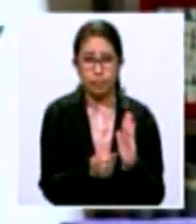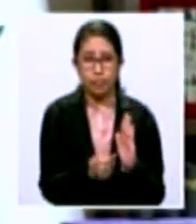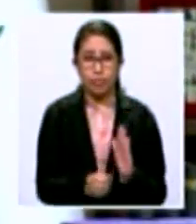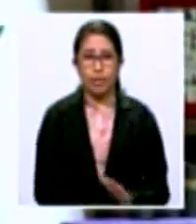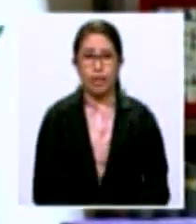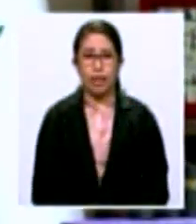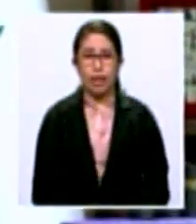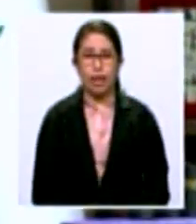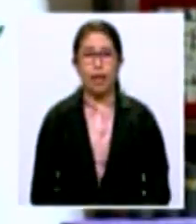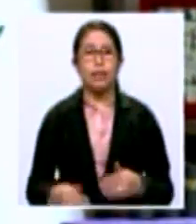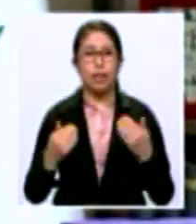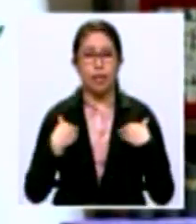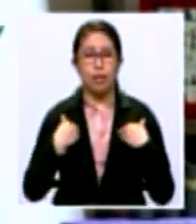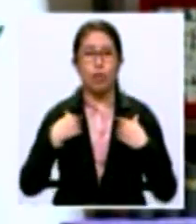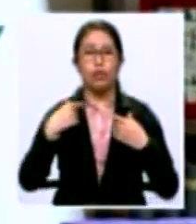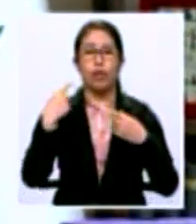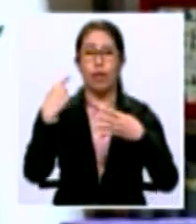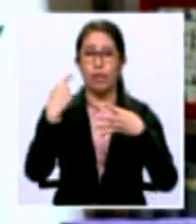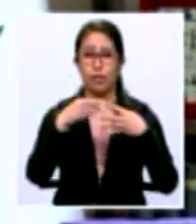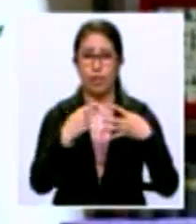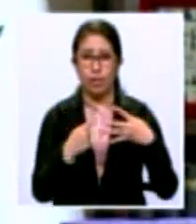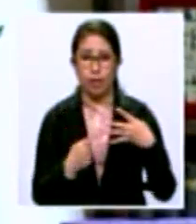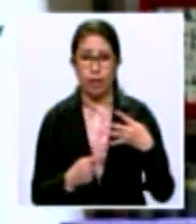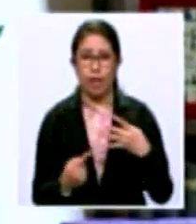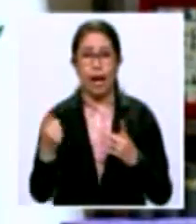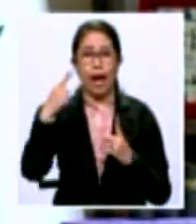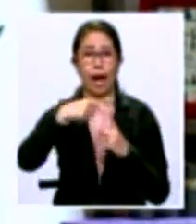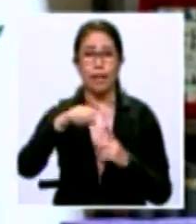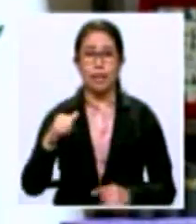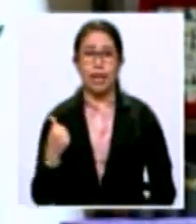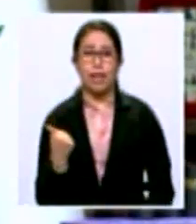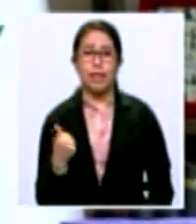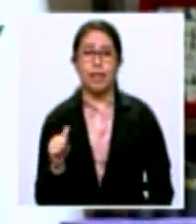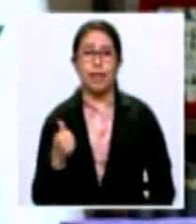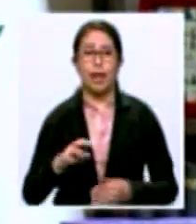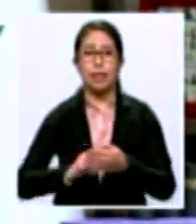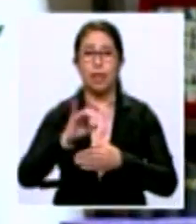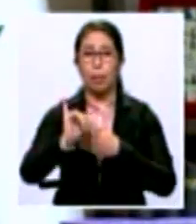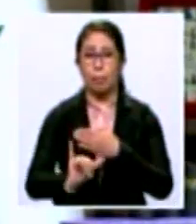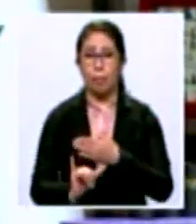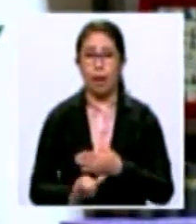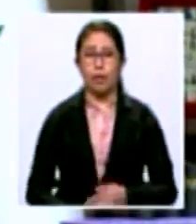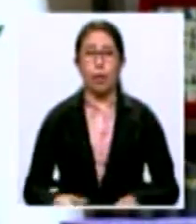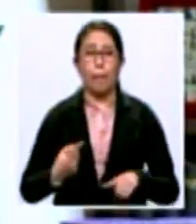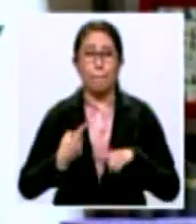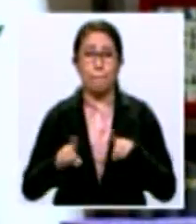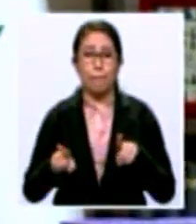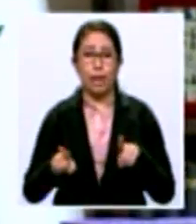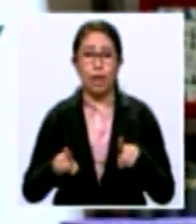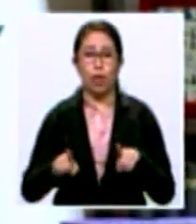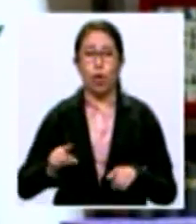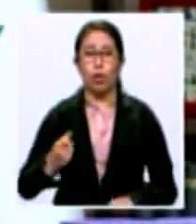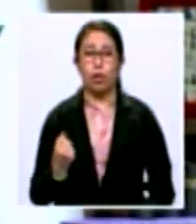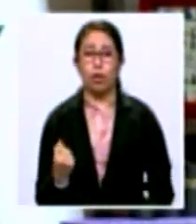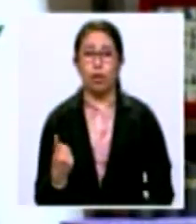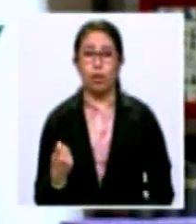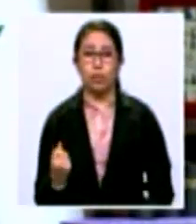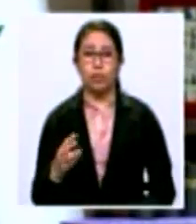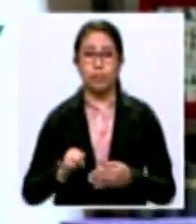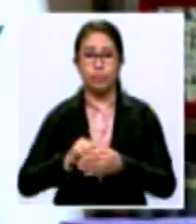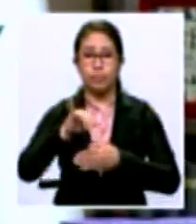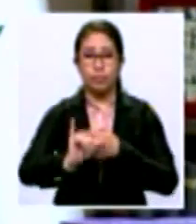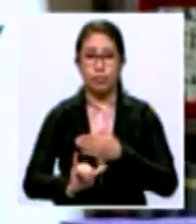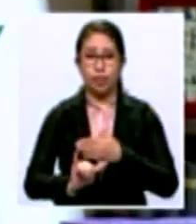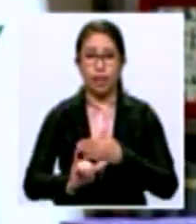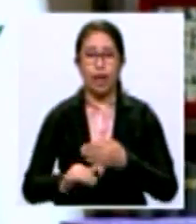las actuales condiciones hasta el 10 de mayo. Sin embargo, a partir del 11 de mayo, iremos a